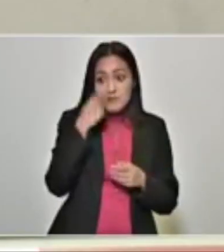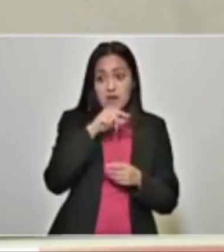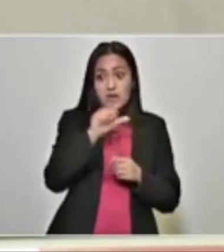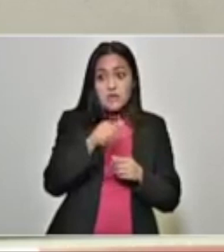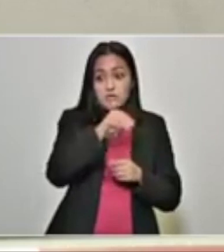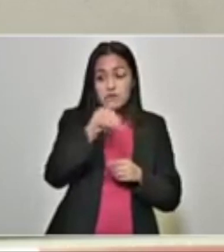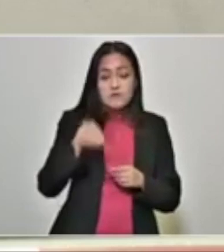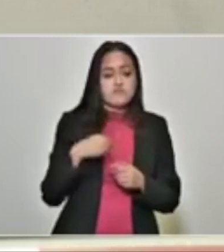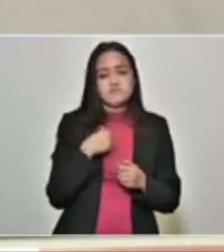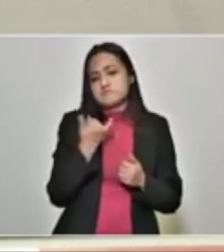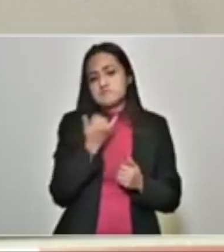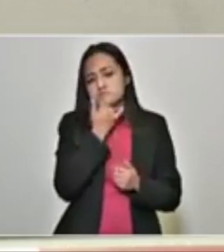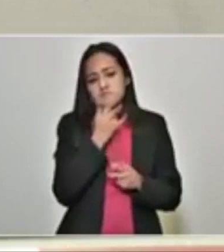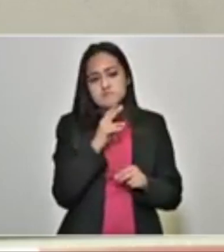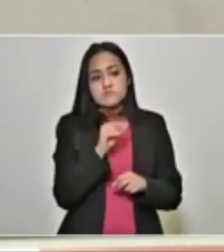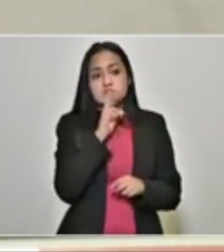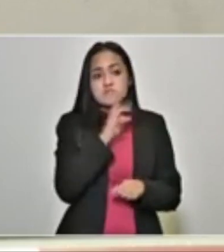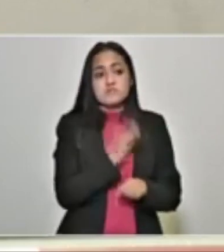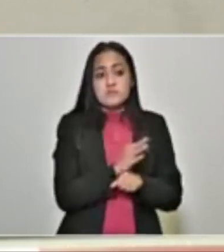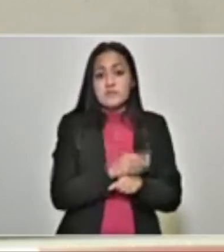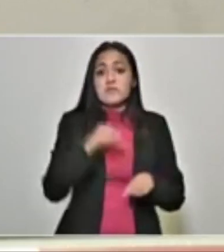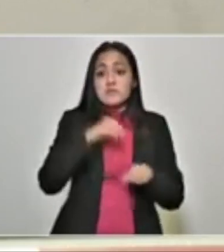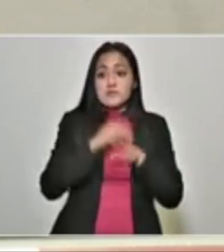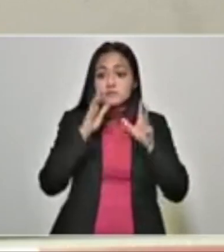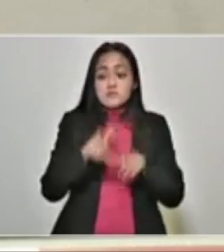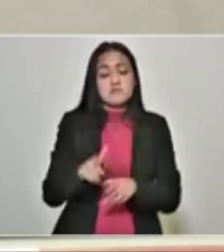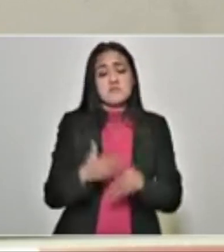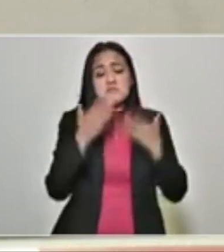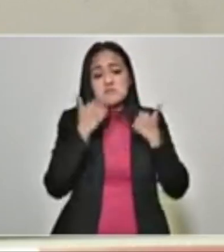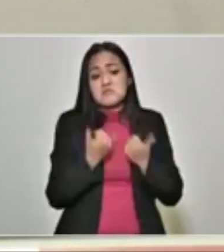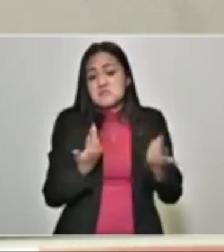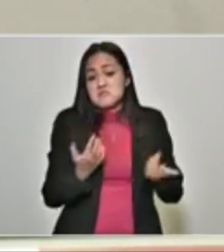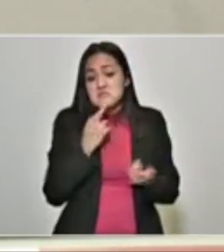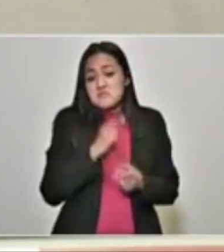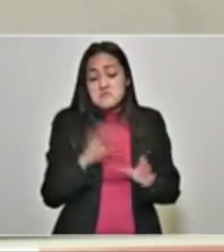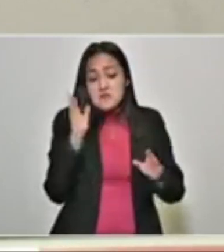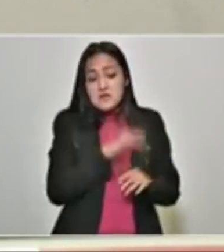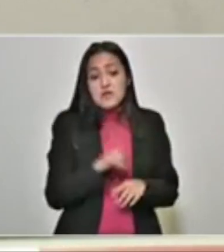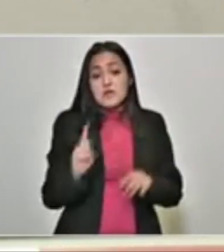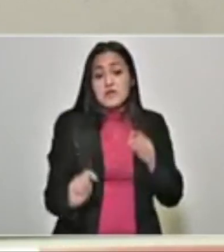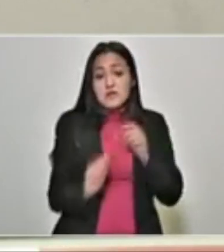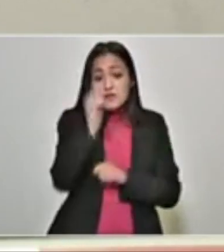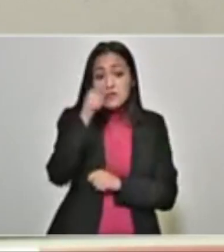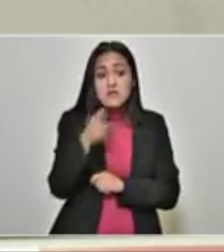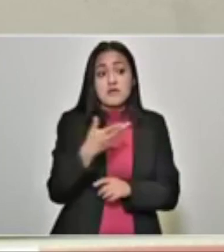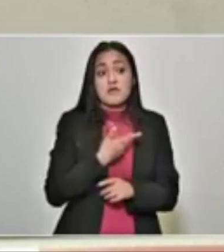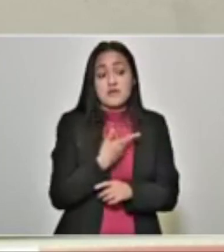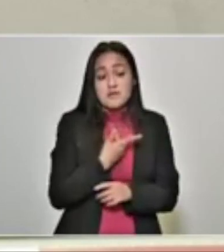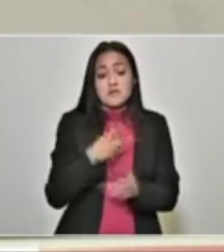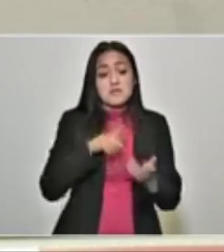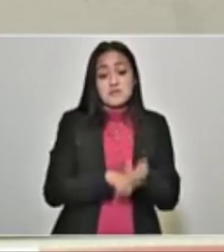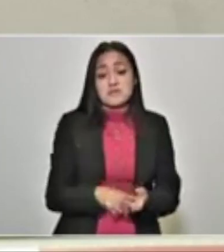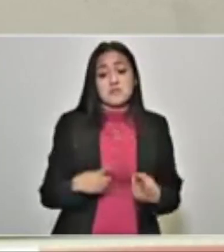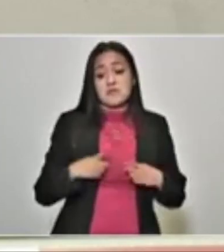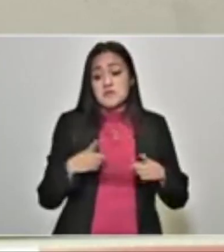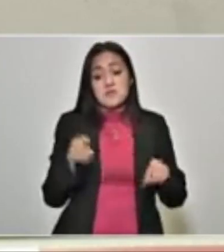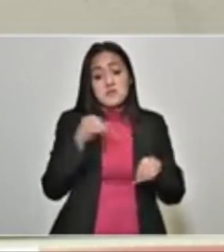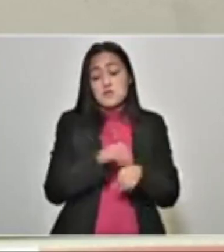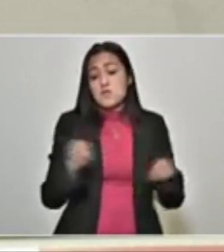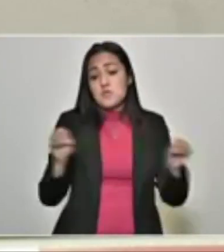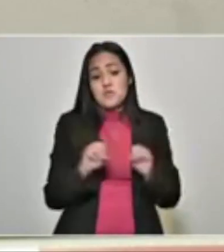No dieron el resultado por el cual fueron construidos. La tecnología que tenían que tener no se la